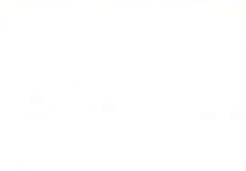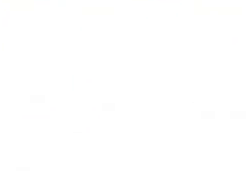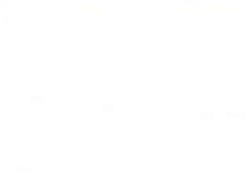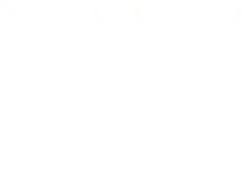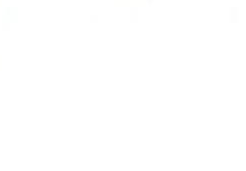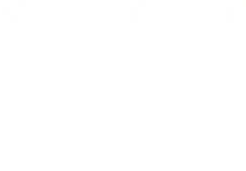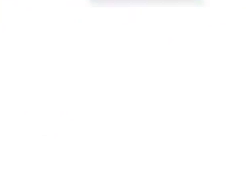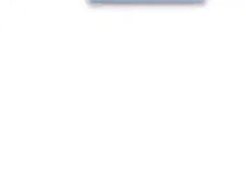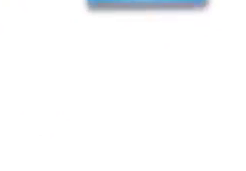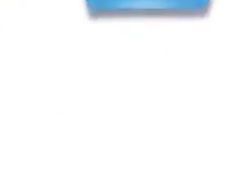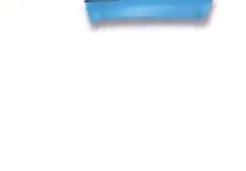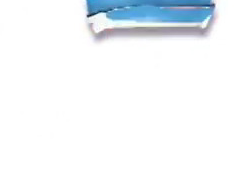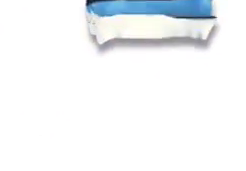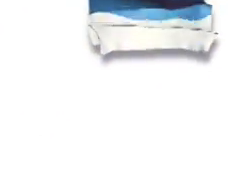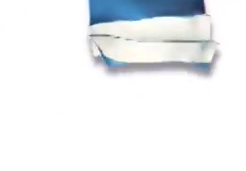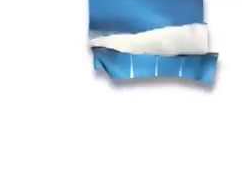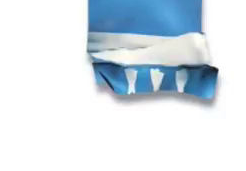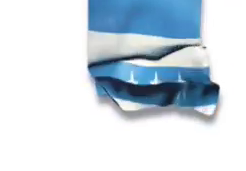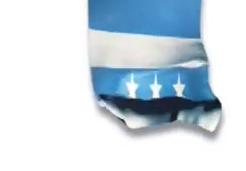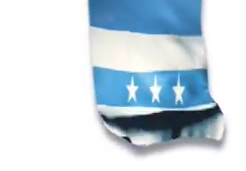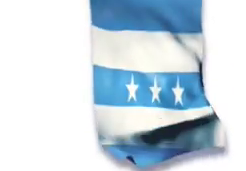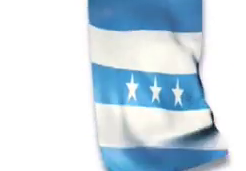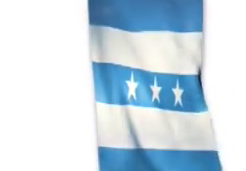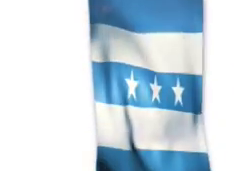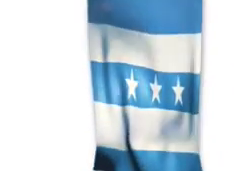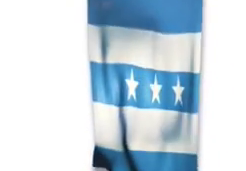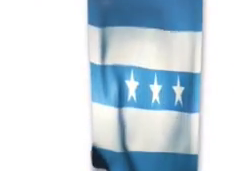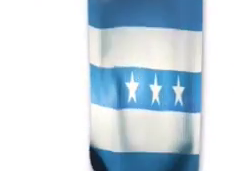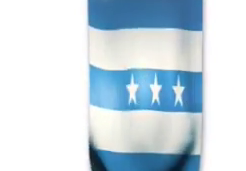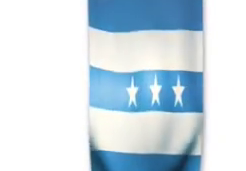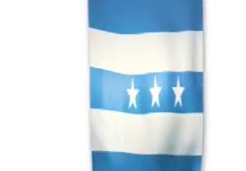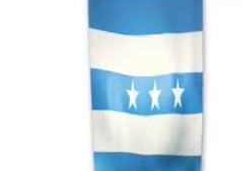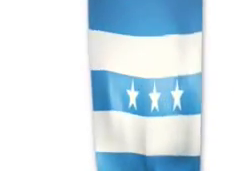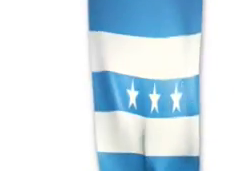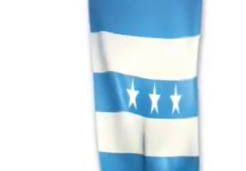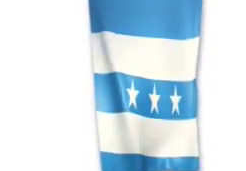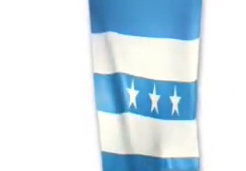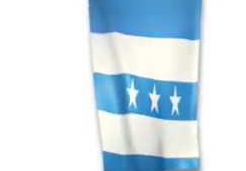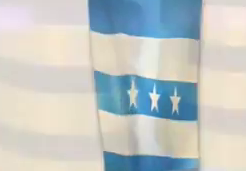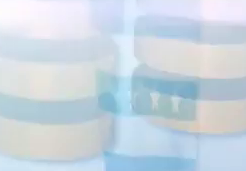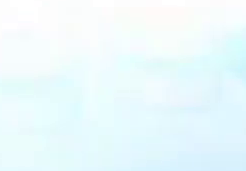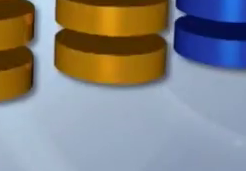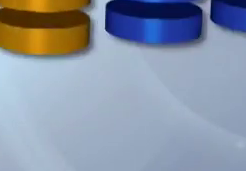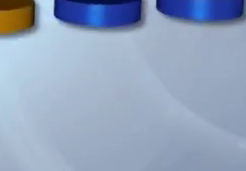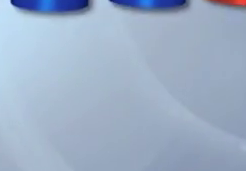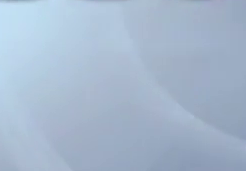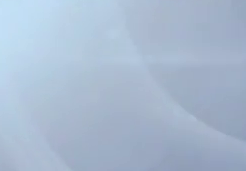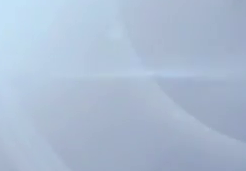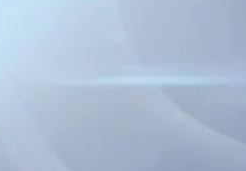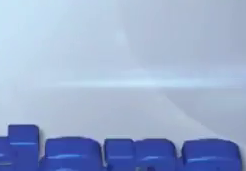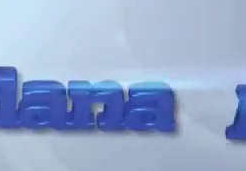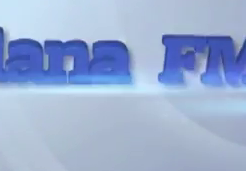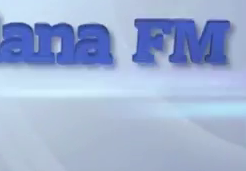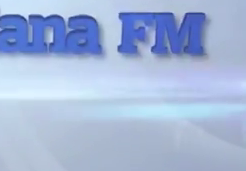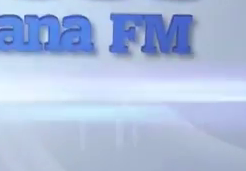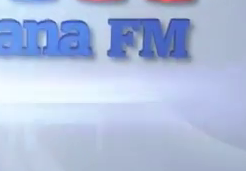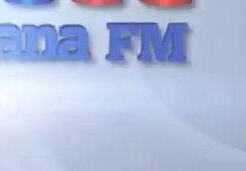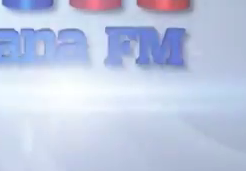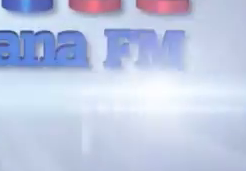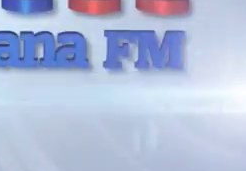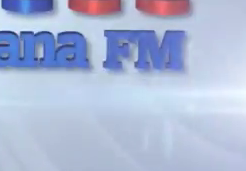37.7 te damos la bienvenida a la ciudadana efe